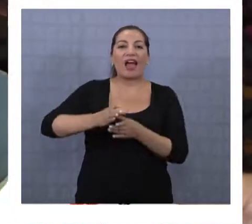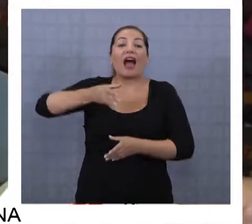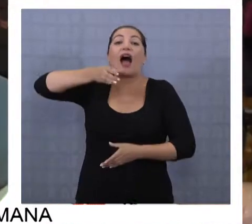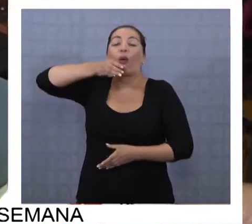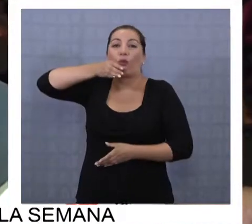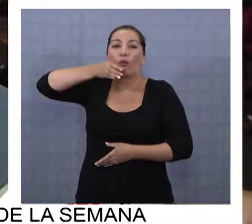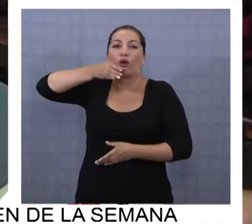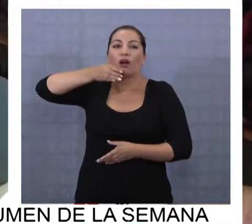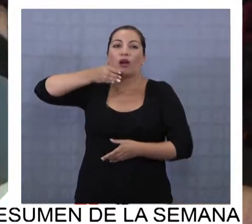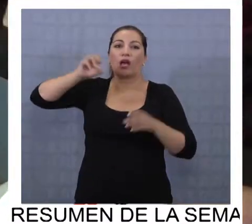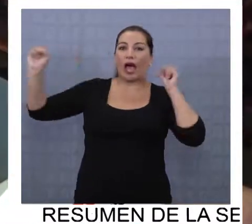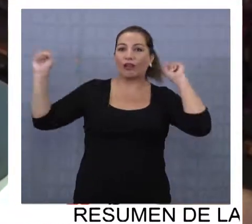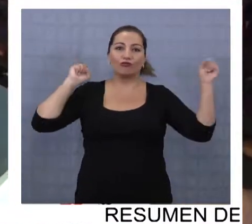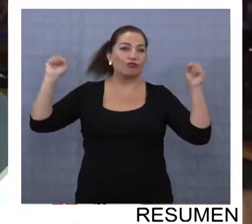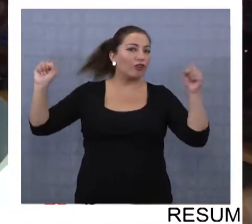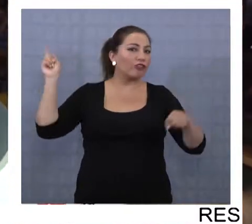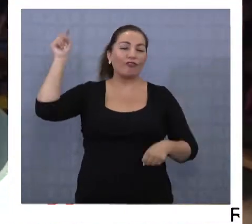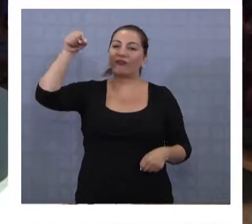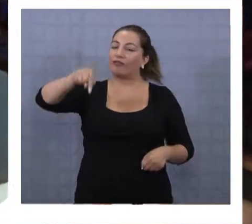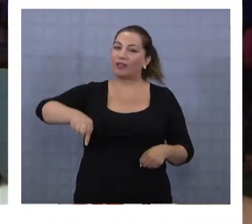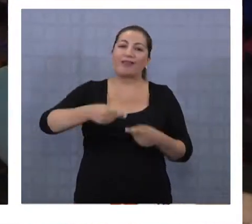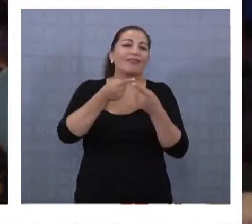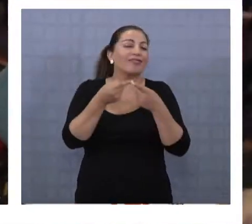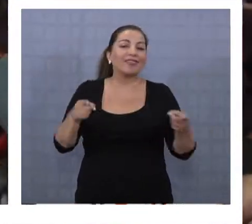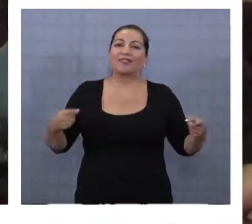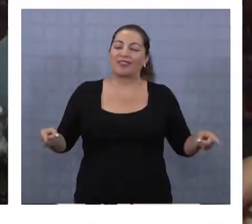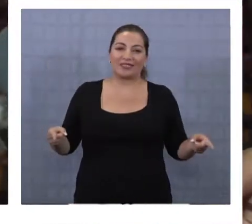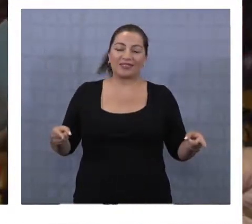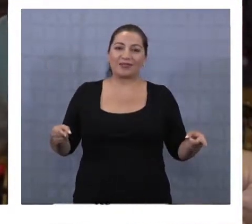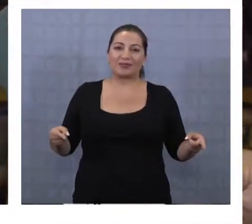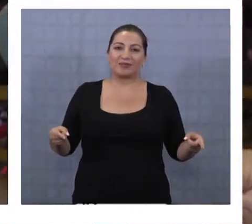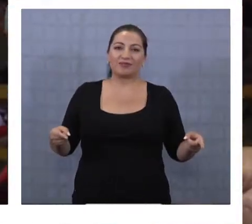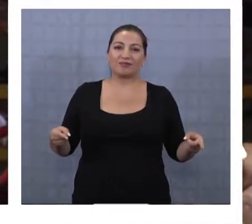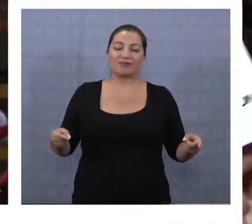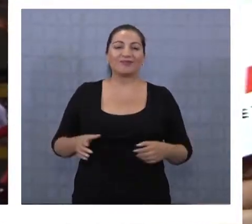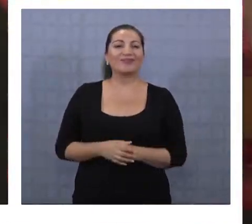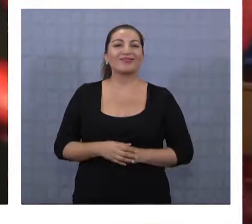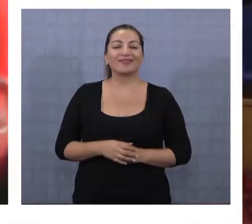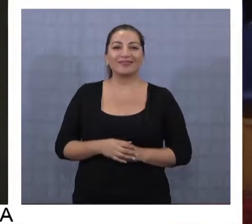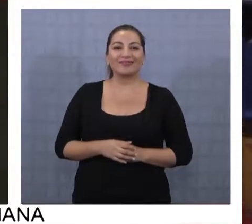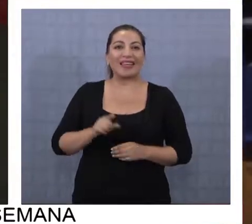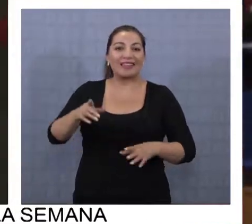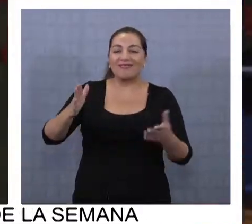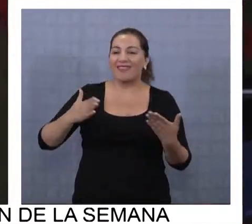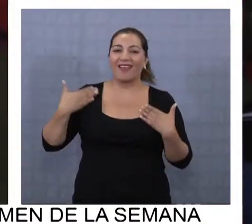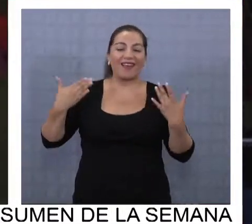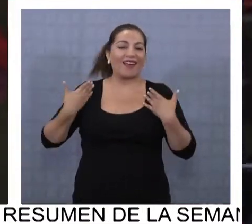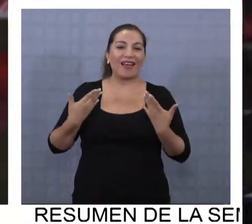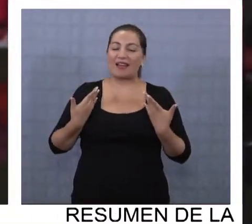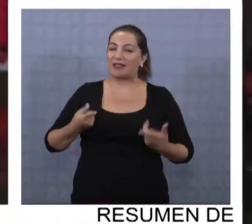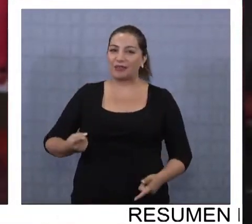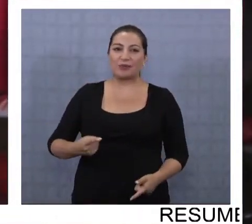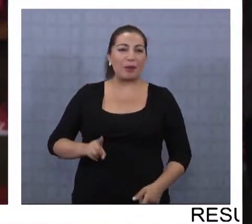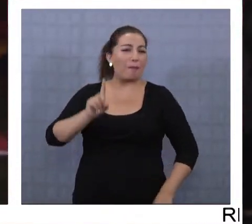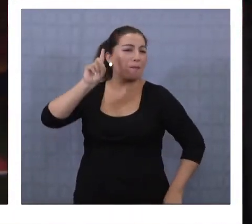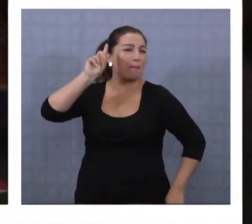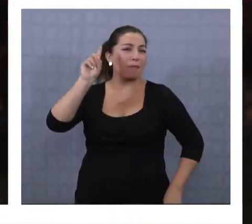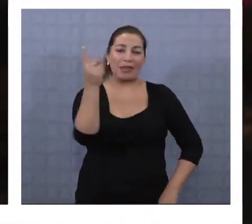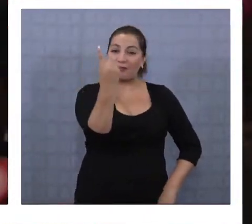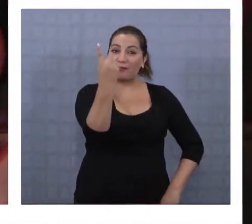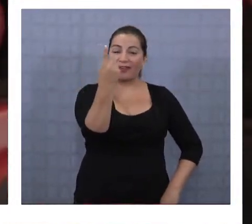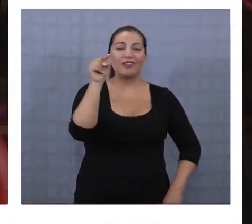botella con agua, una toalla y venir a entrenar acá, es distinto estar en algo, en una parte cerrada. La motivación es el principal